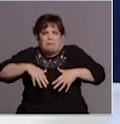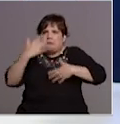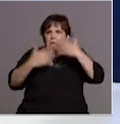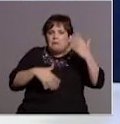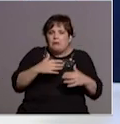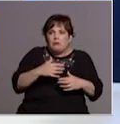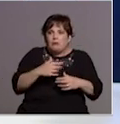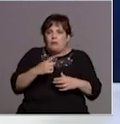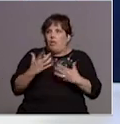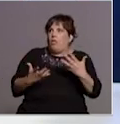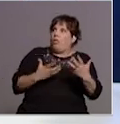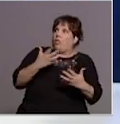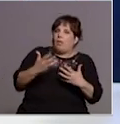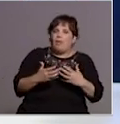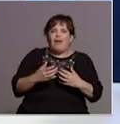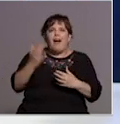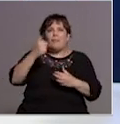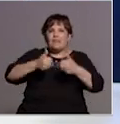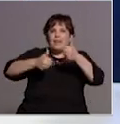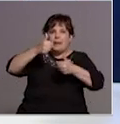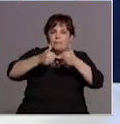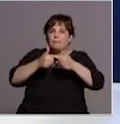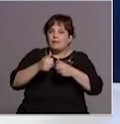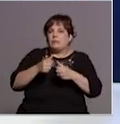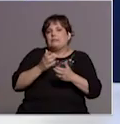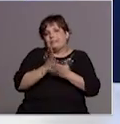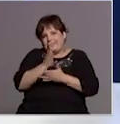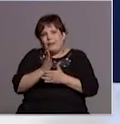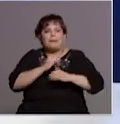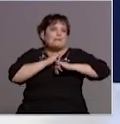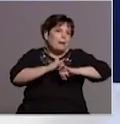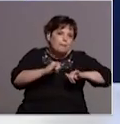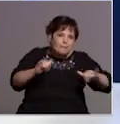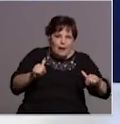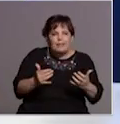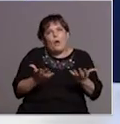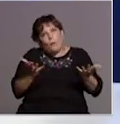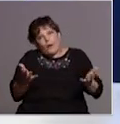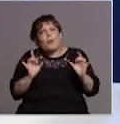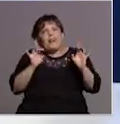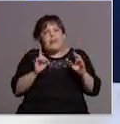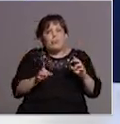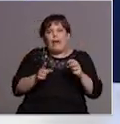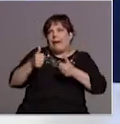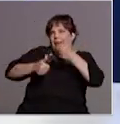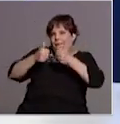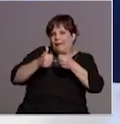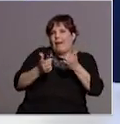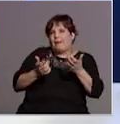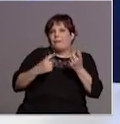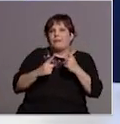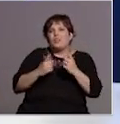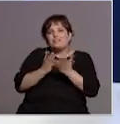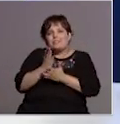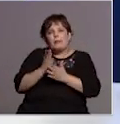en muy mala situación a los que eran sus rivales porque siempre si bien todas las campañas se caracterizan por las rivalidades hay